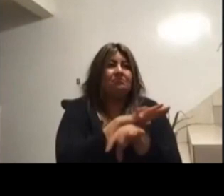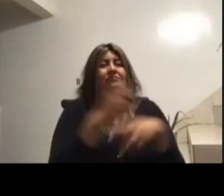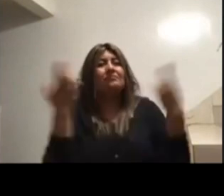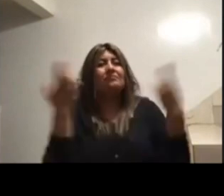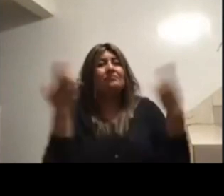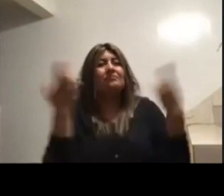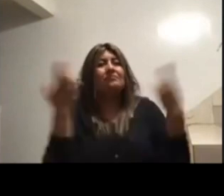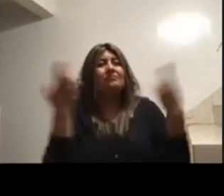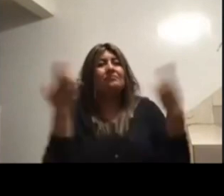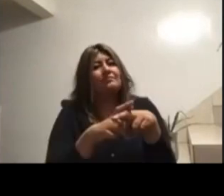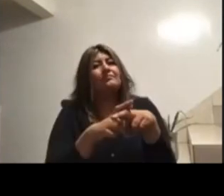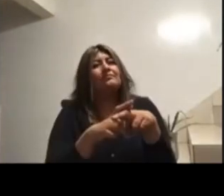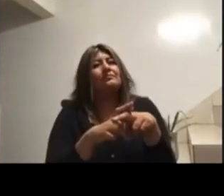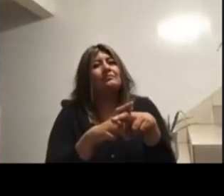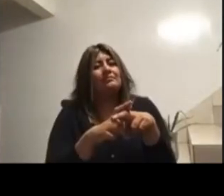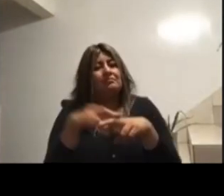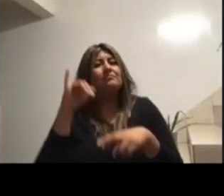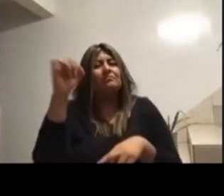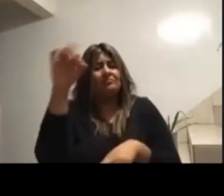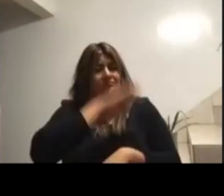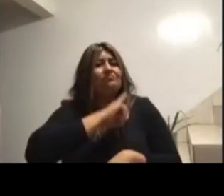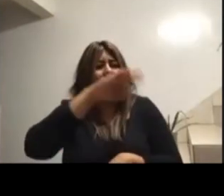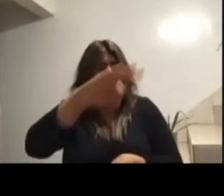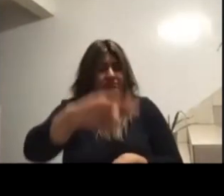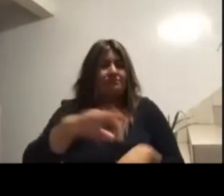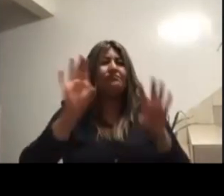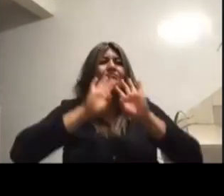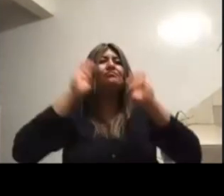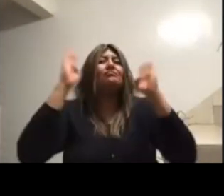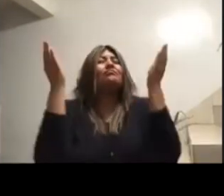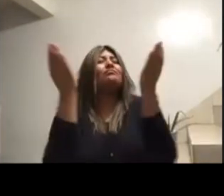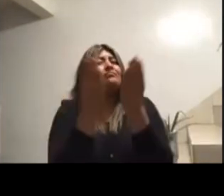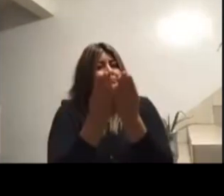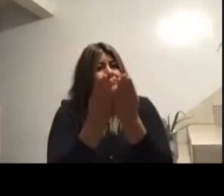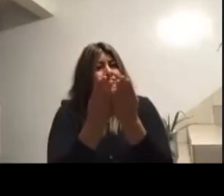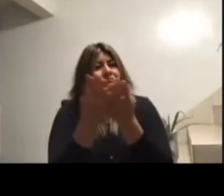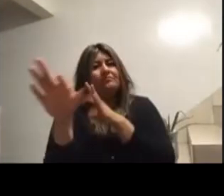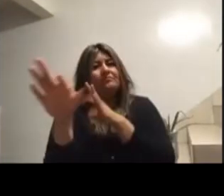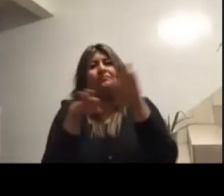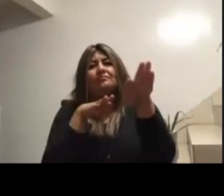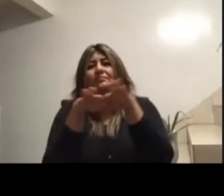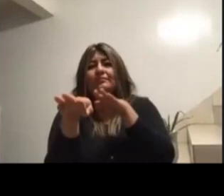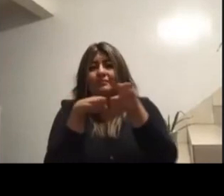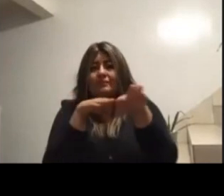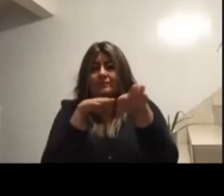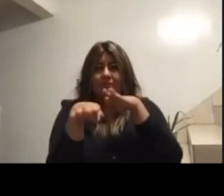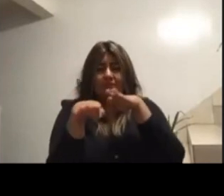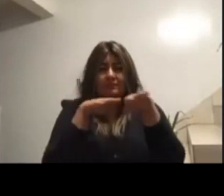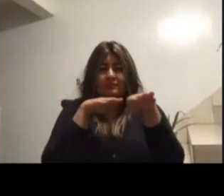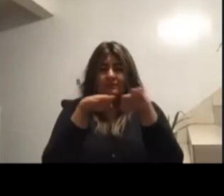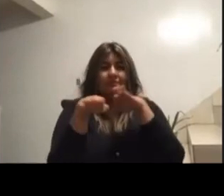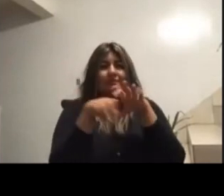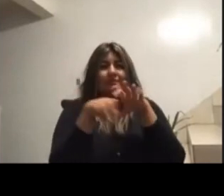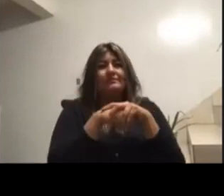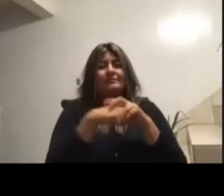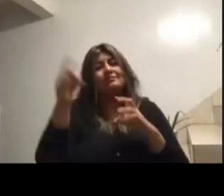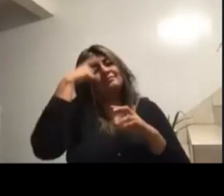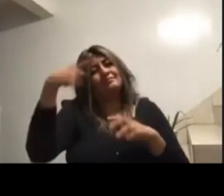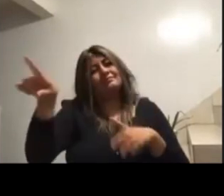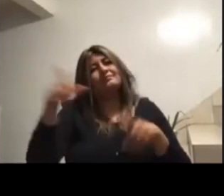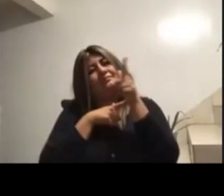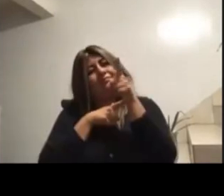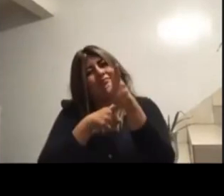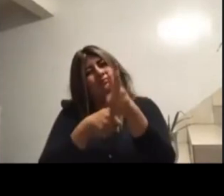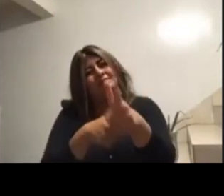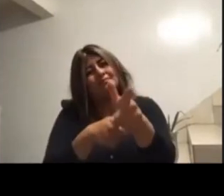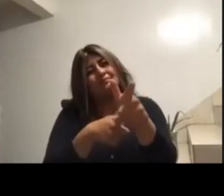puede cambiar es la forma en que baja el currículo a las prácticas, a la didáctica, a lo que sucede en el aula.